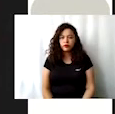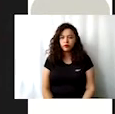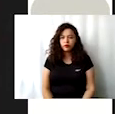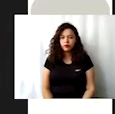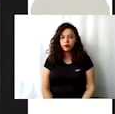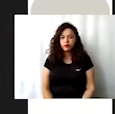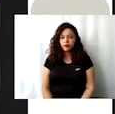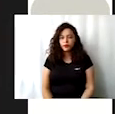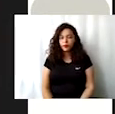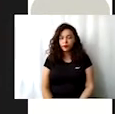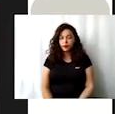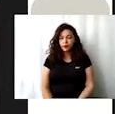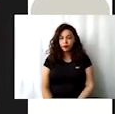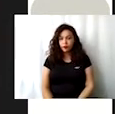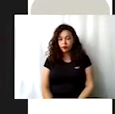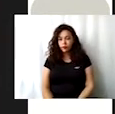Muy bien.